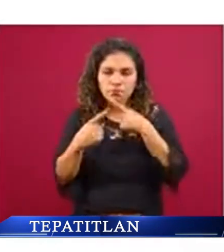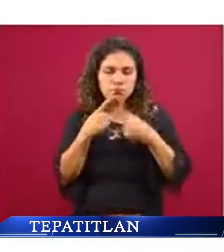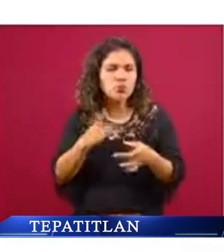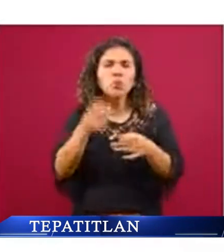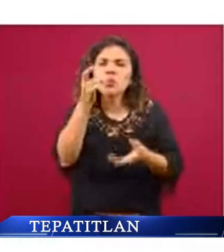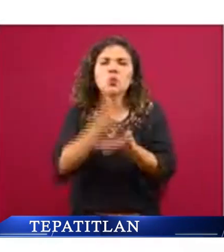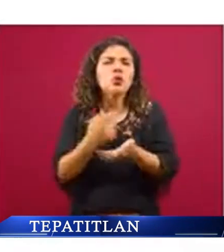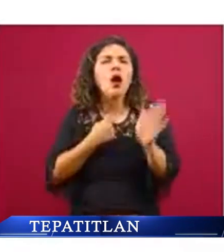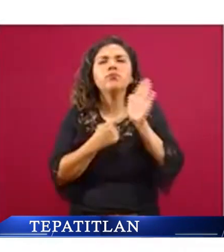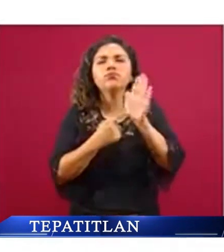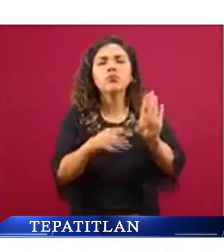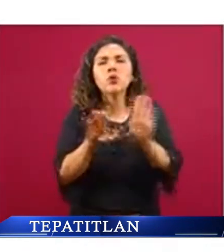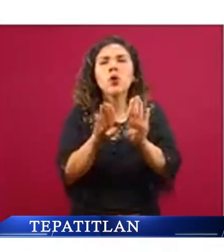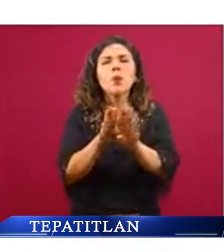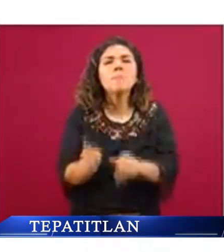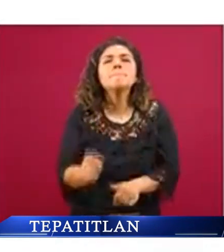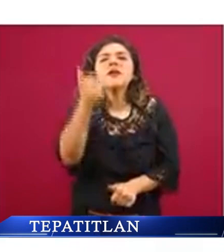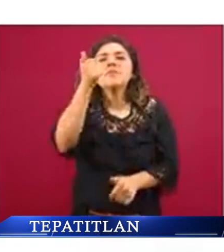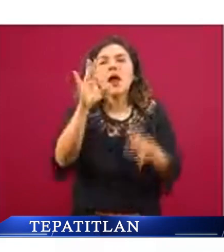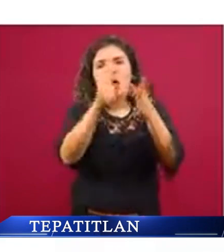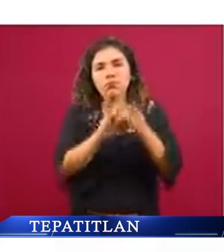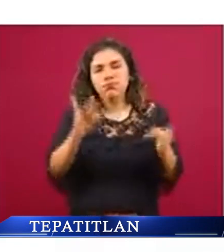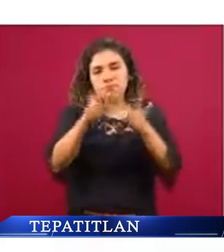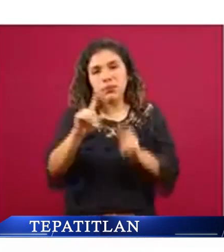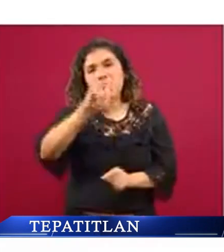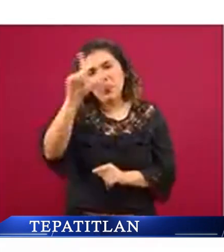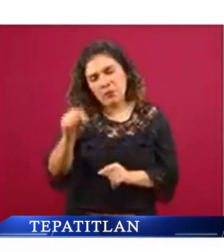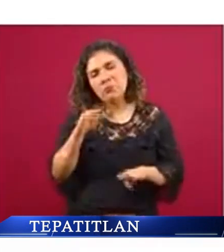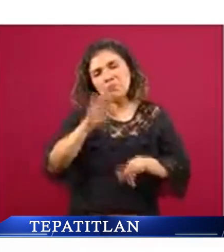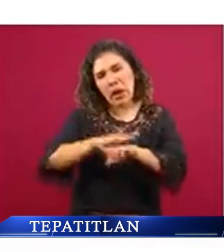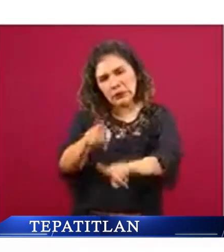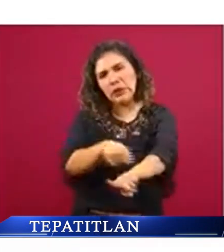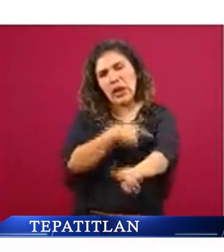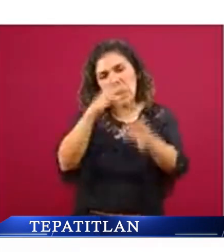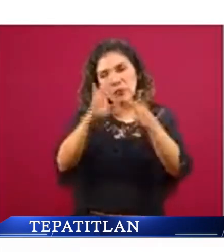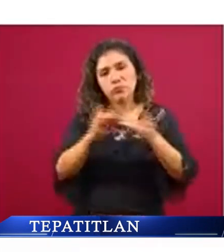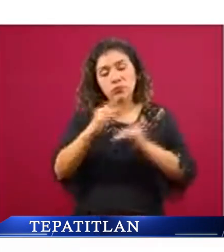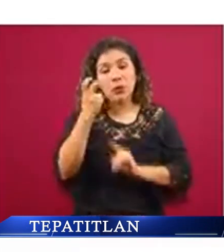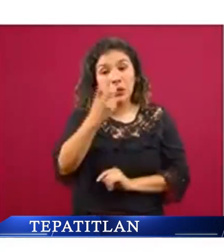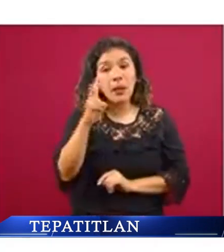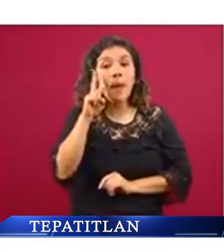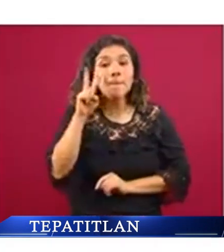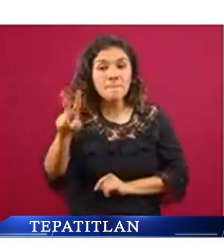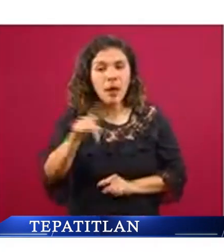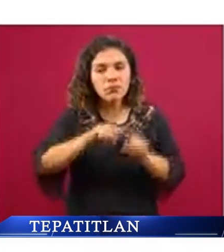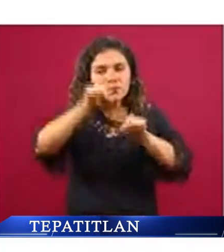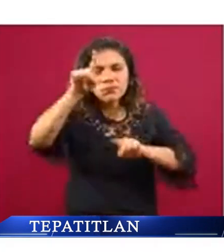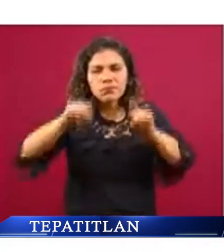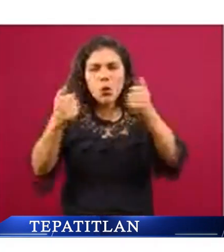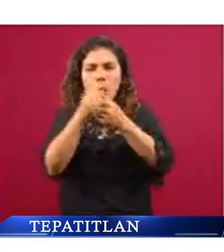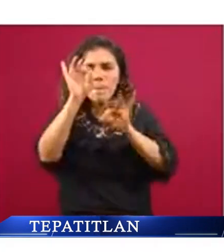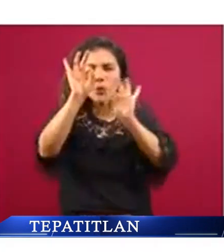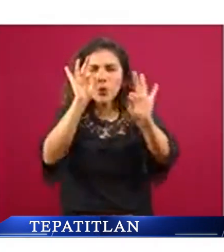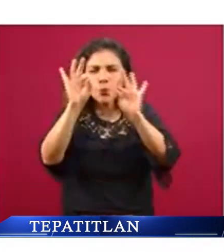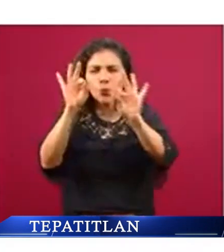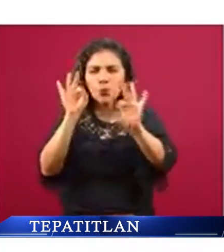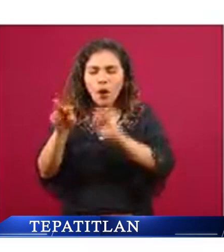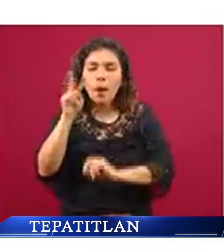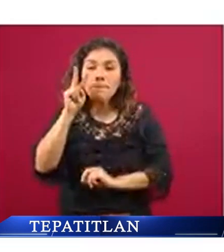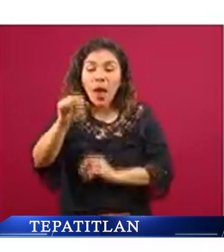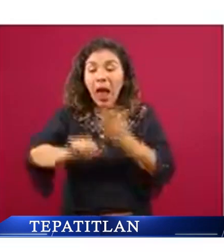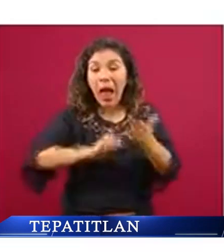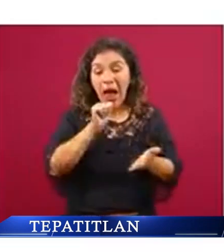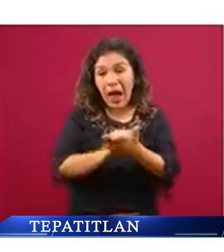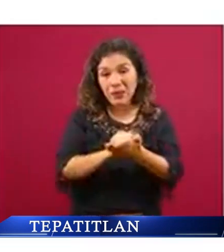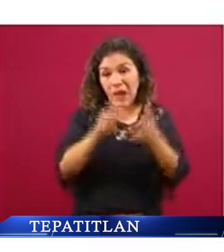así como el preview, ¿no? Para que después lo discutamos. Ustedes pueden ver en estas gráficas de puntos cómo en las actas